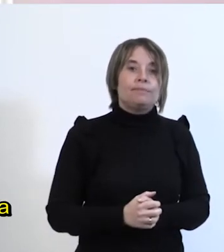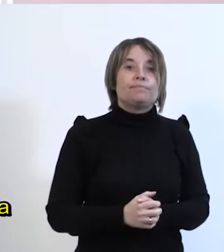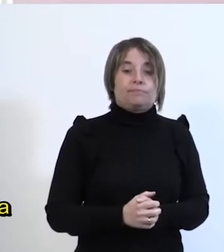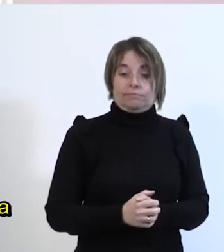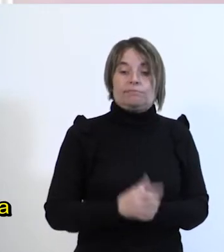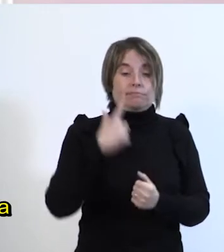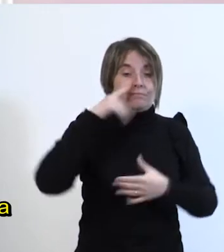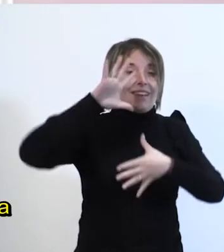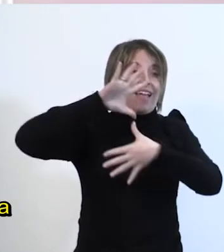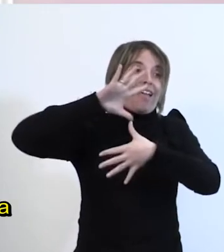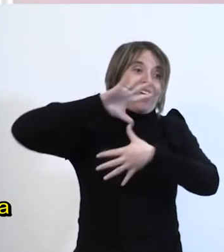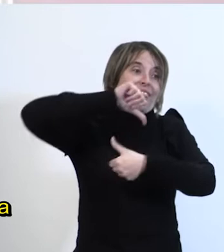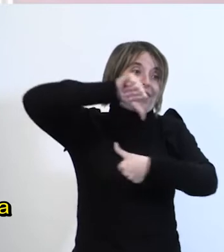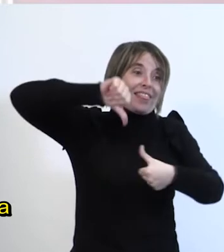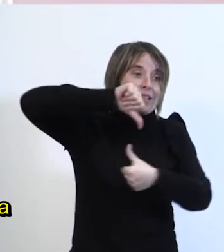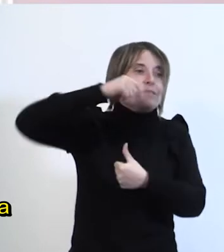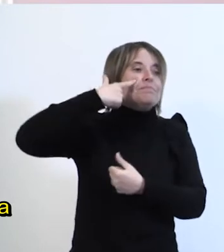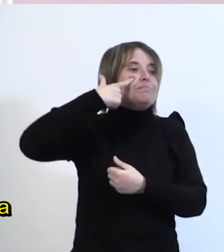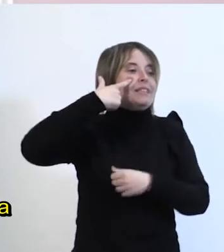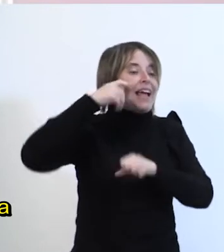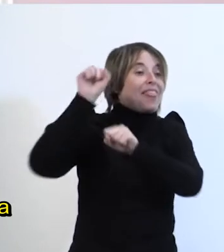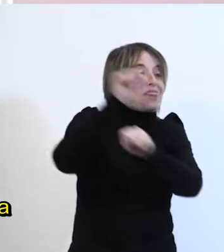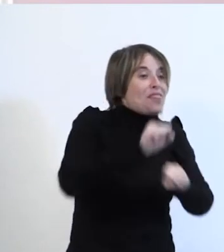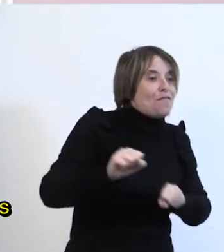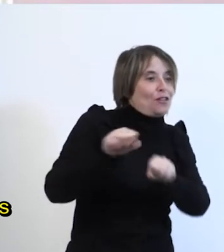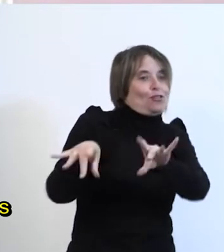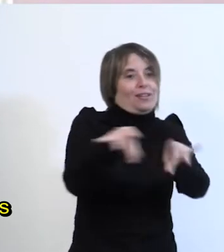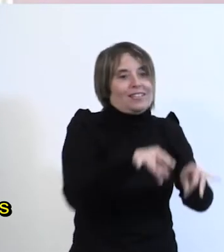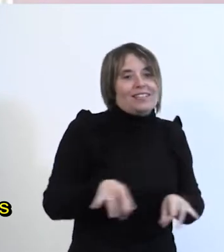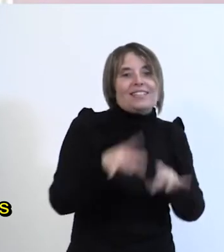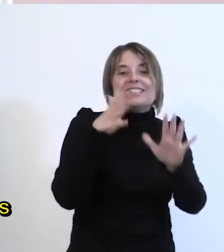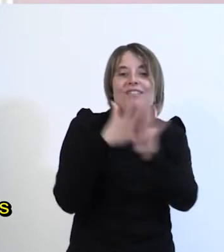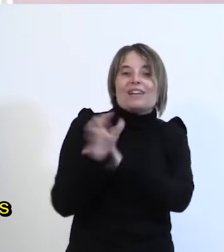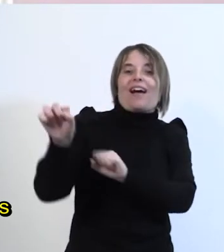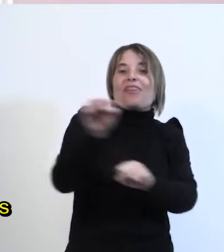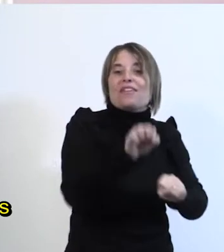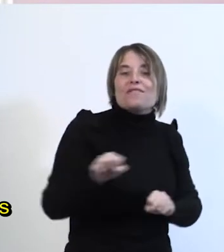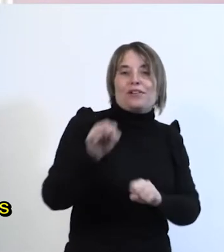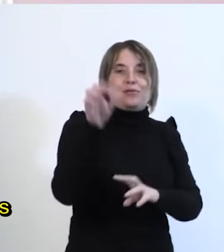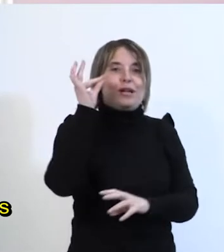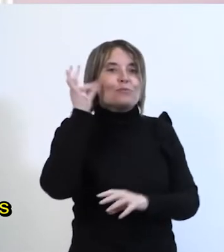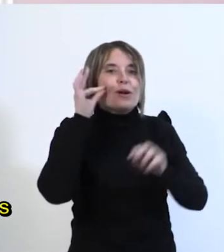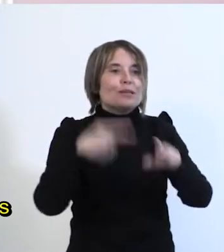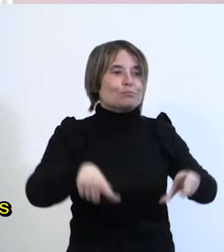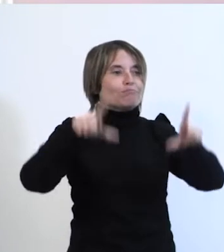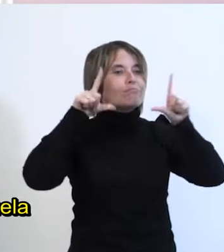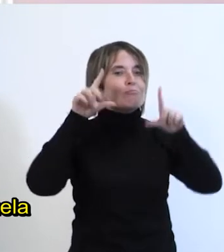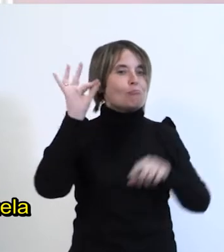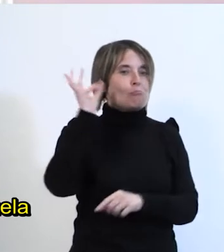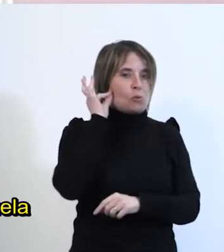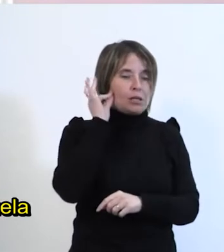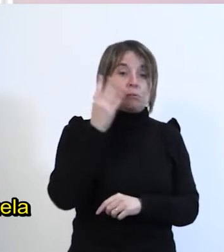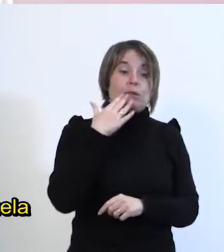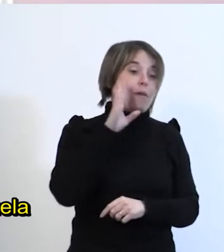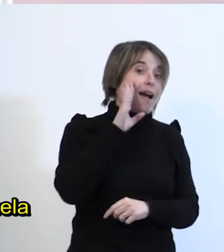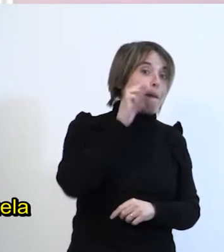muchas, precisamente en Centroamérica, muchas defensoras de la tierra son las defensoras de las mujeres y son mujeres. Nos